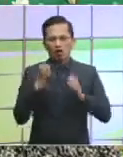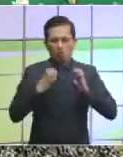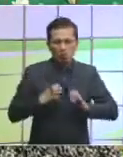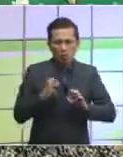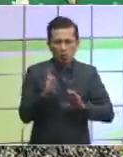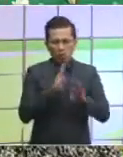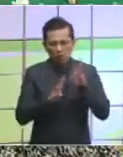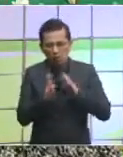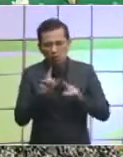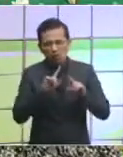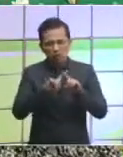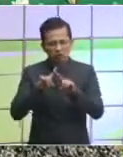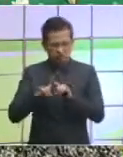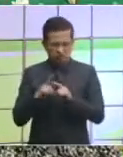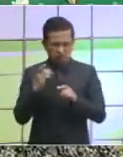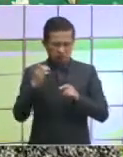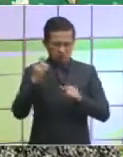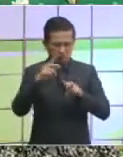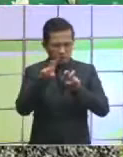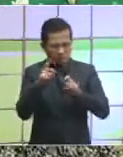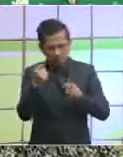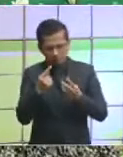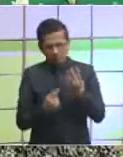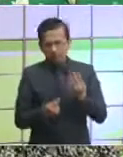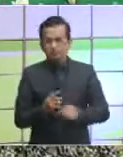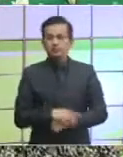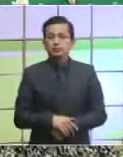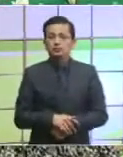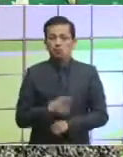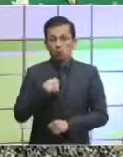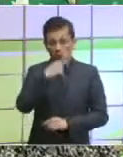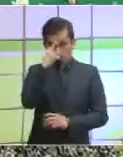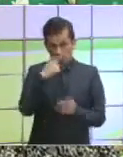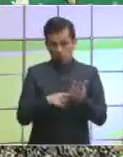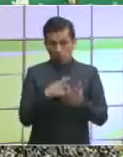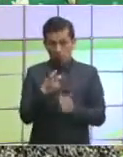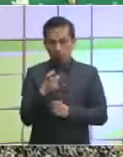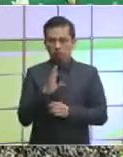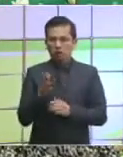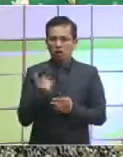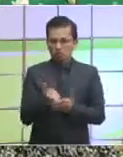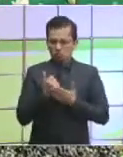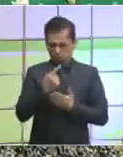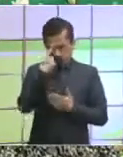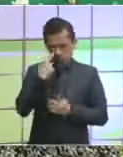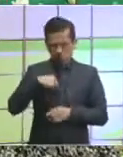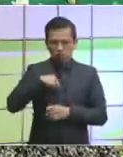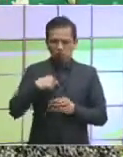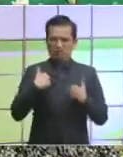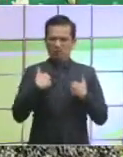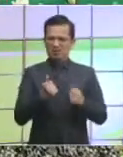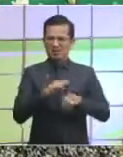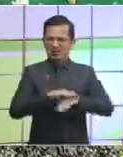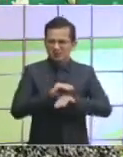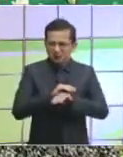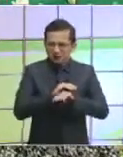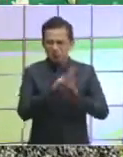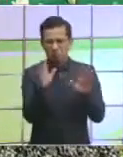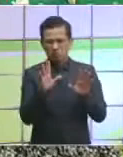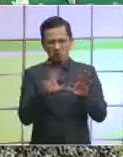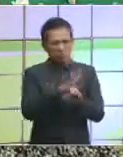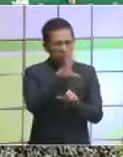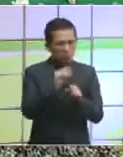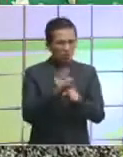fin de diversas naturalezas y eso me parece que sí nos dio una comprensión mayor de aquello a lo que once raciones